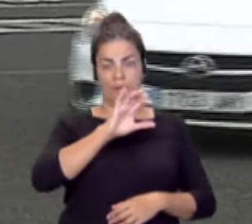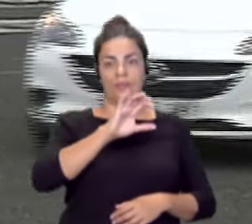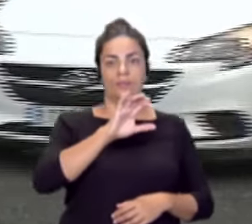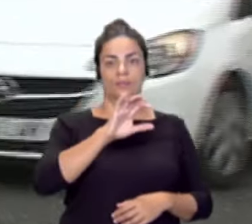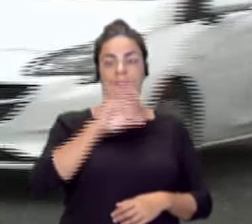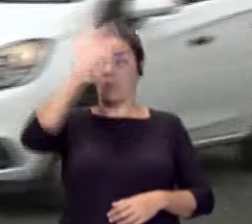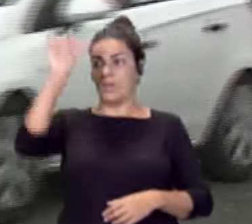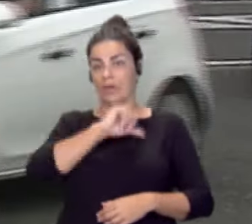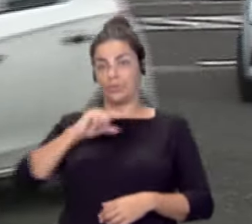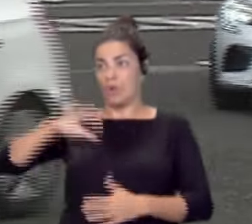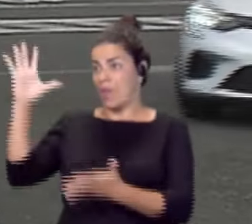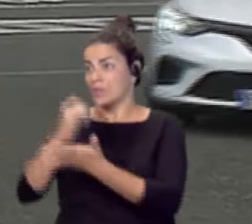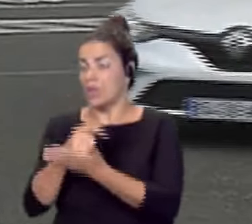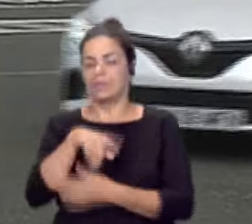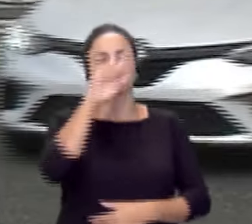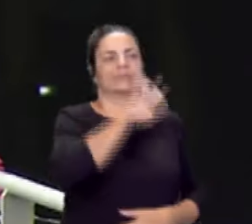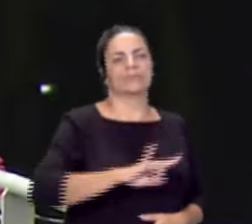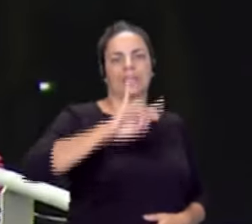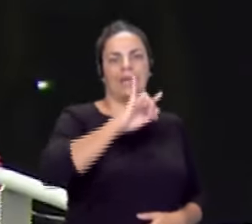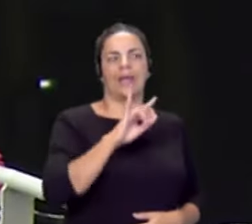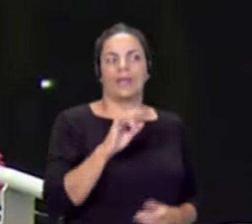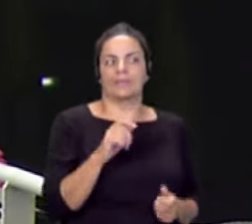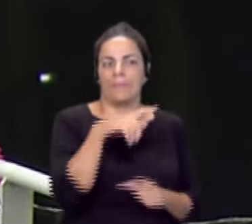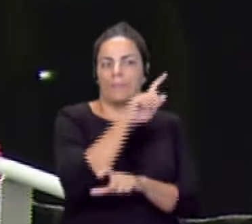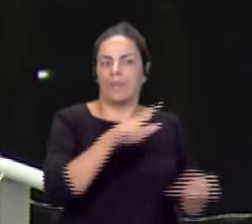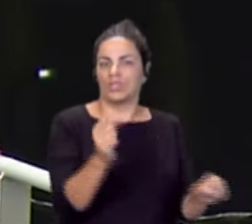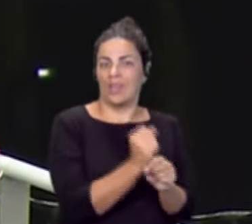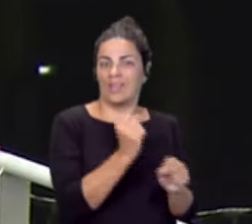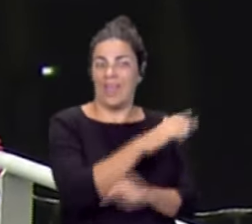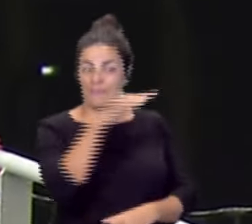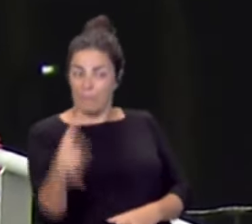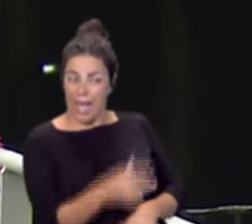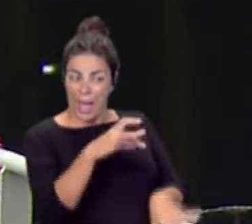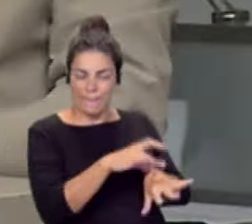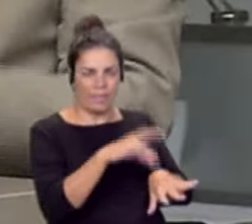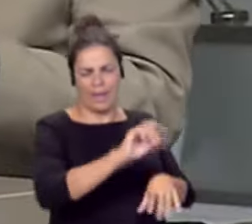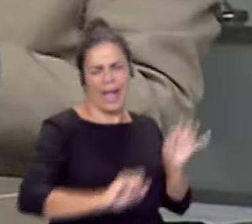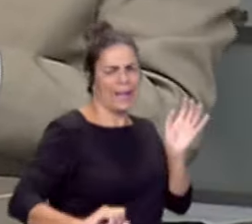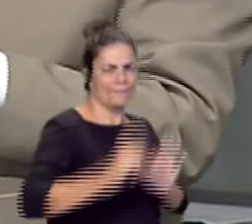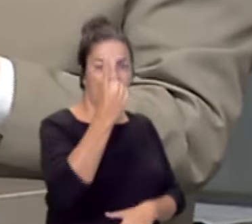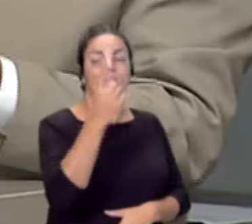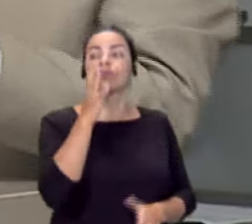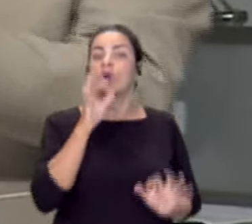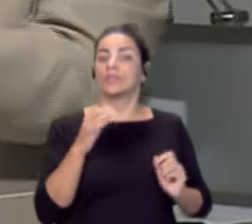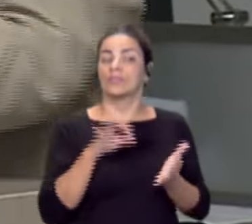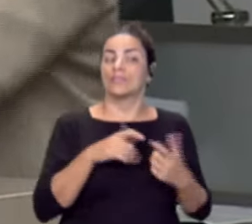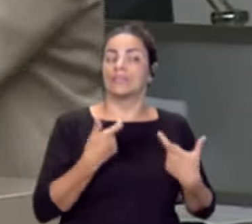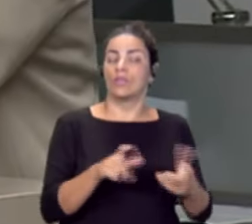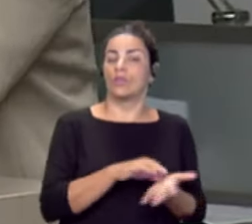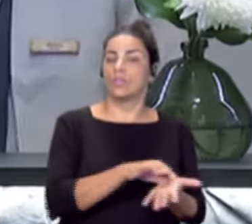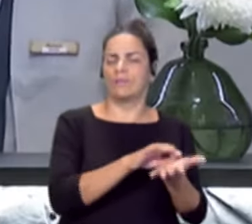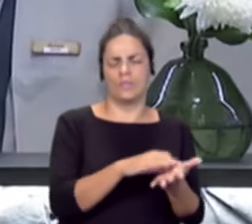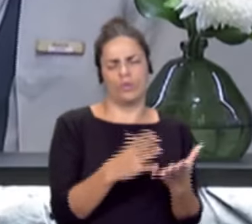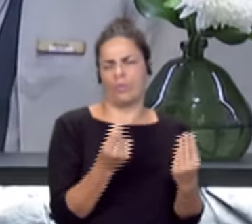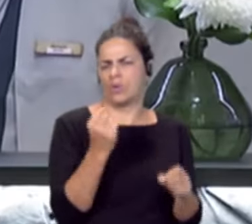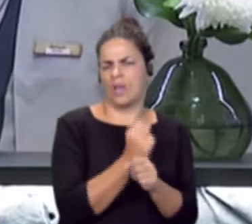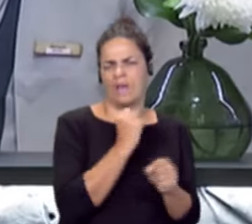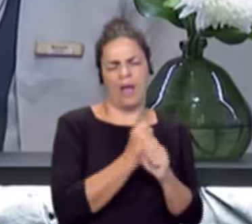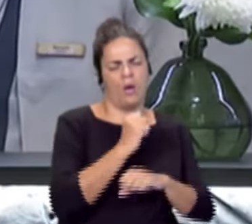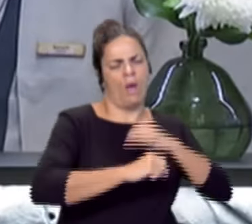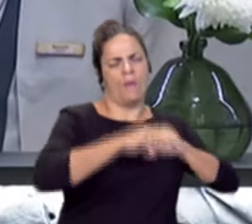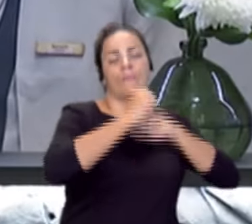Canarias tiene el mayor número de trabajadores de baja médica. La gran carga de trabajo del sector servicios es para los sindicatos uno de los principales